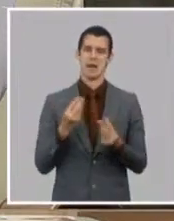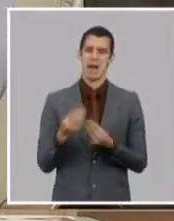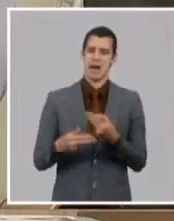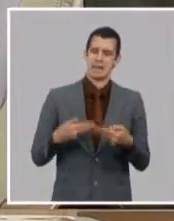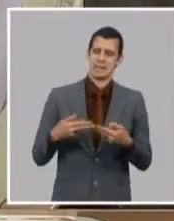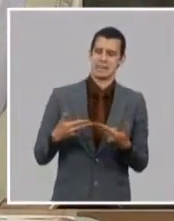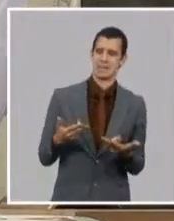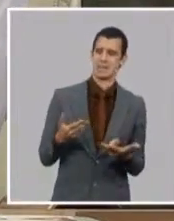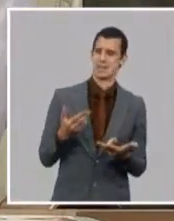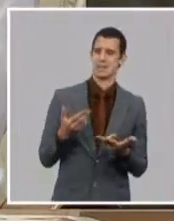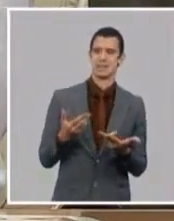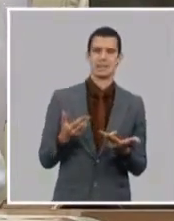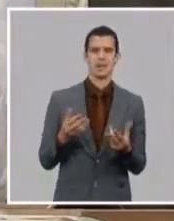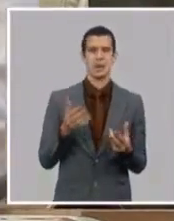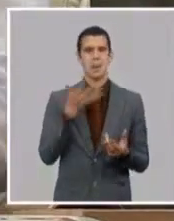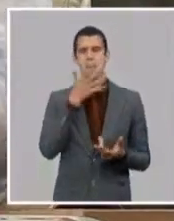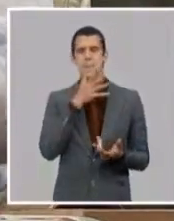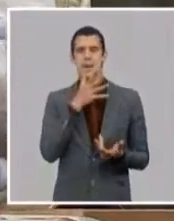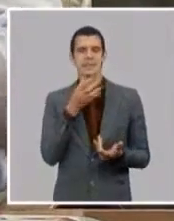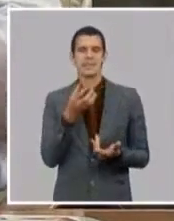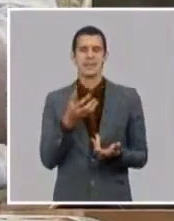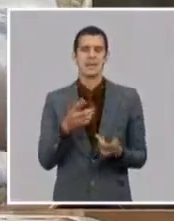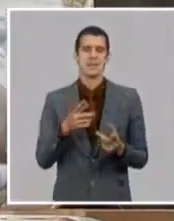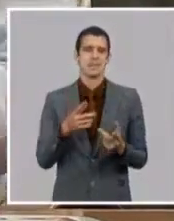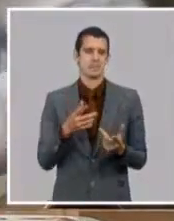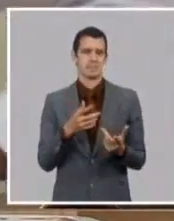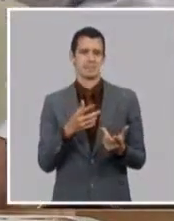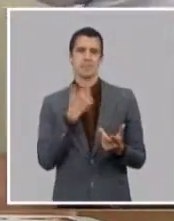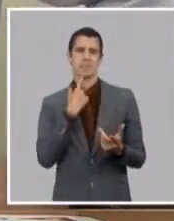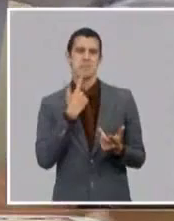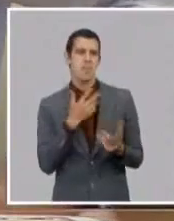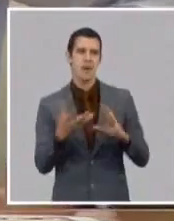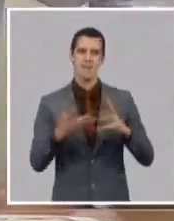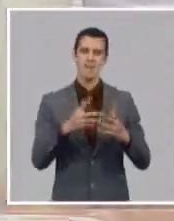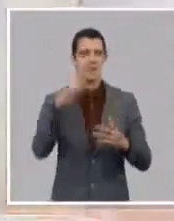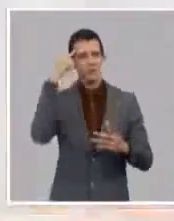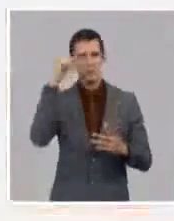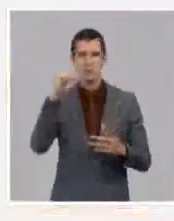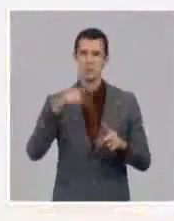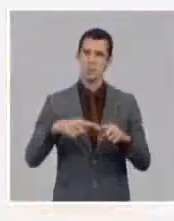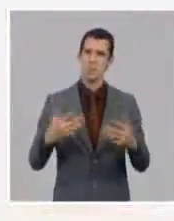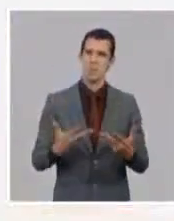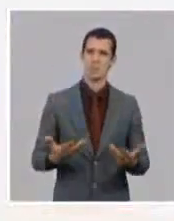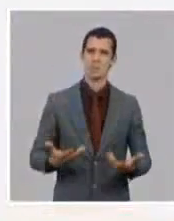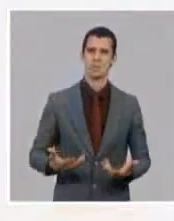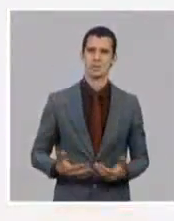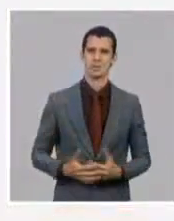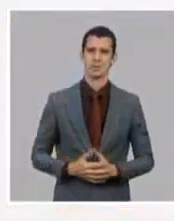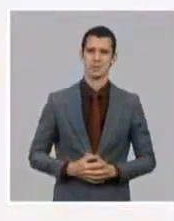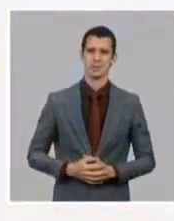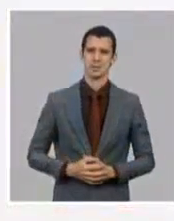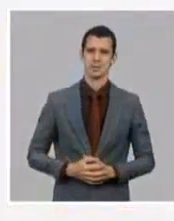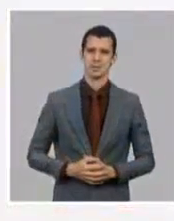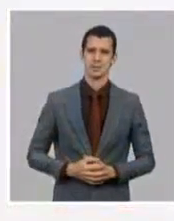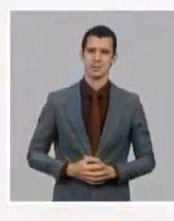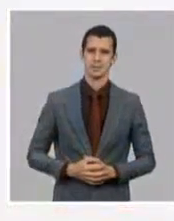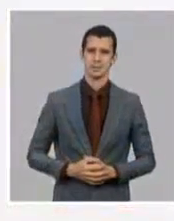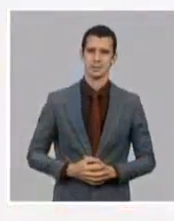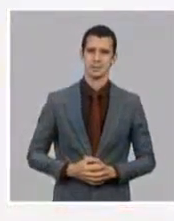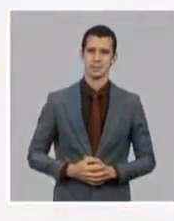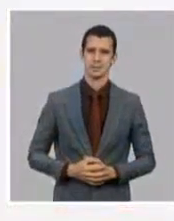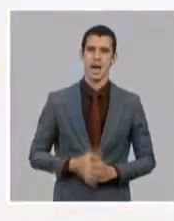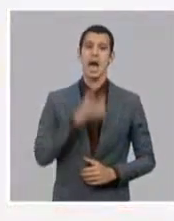y se deshumanizan, se convierten en indignos las personas que pueden apoyar